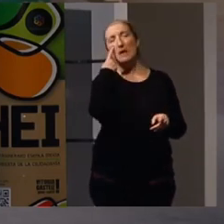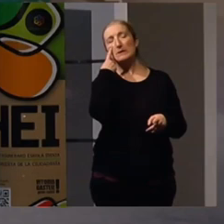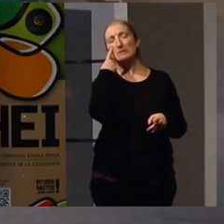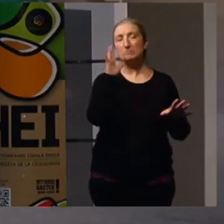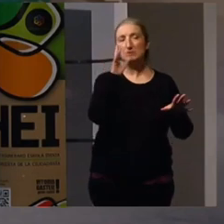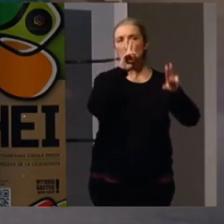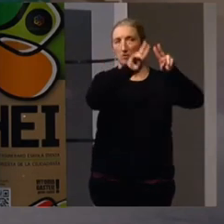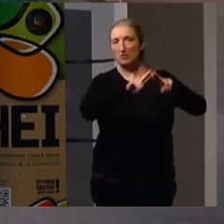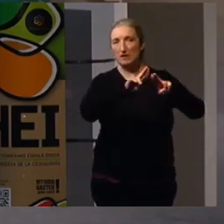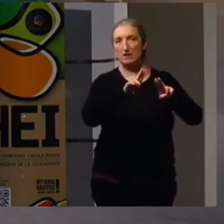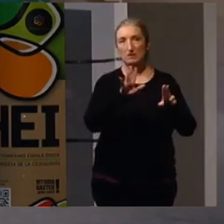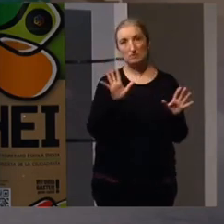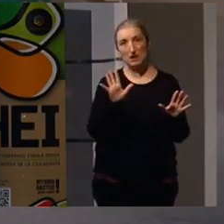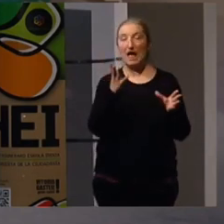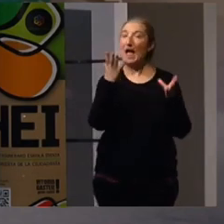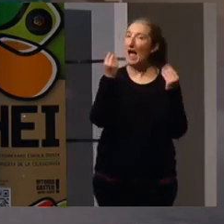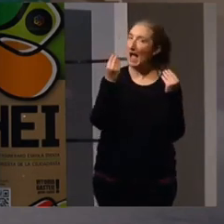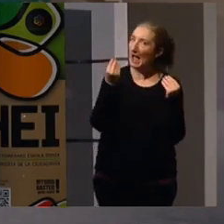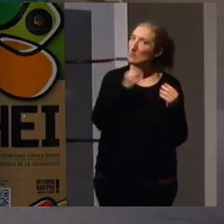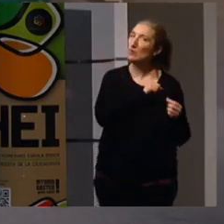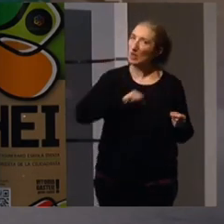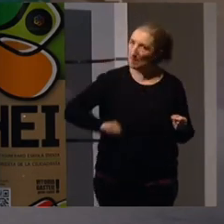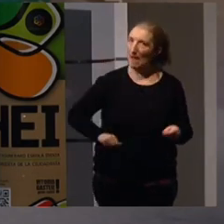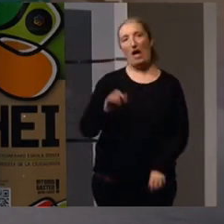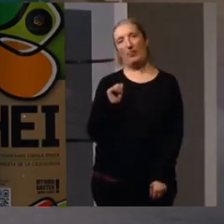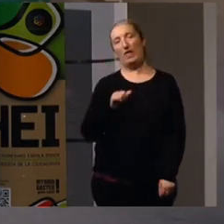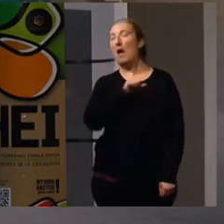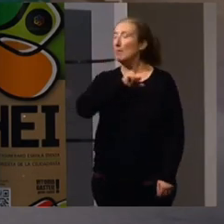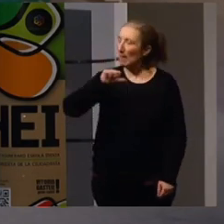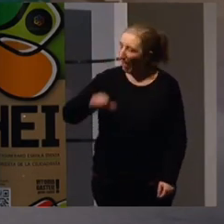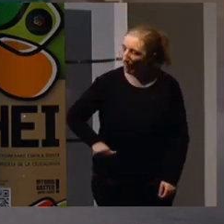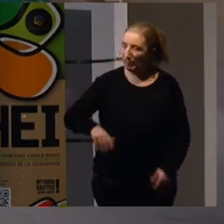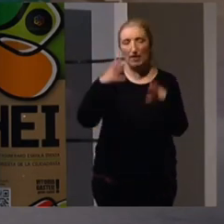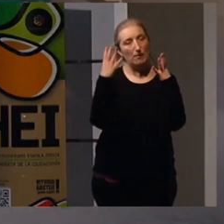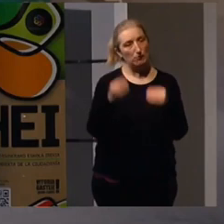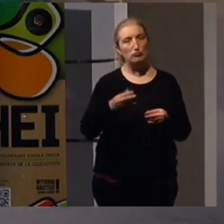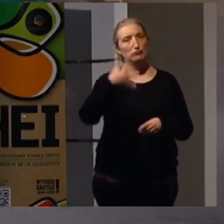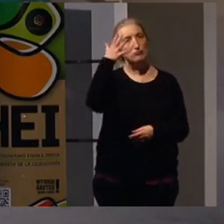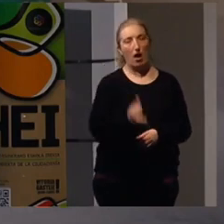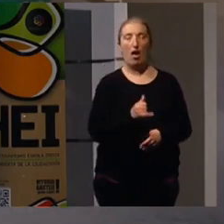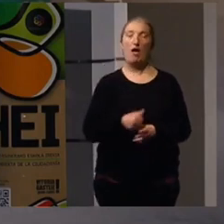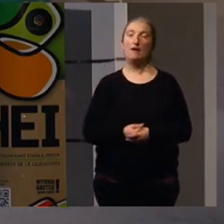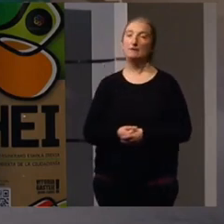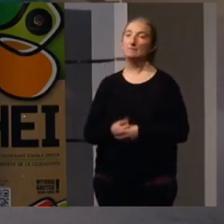él, por algo será. O sea, que creo que hay mucha vagancia. Y luego le quería hacer...